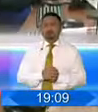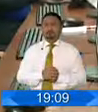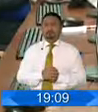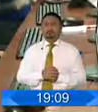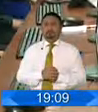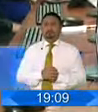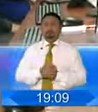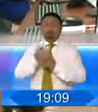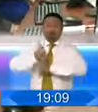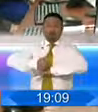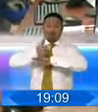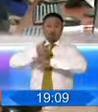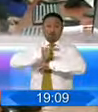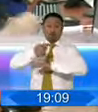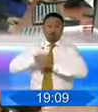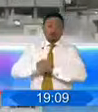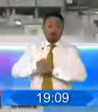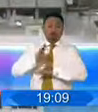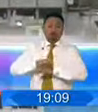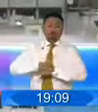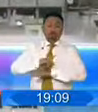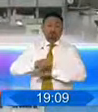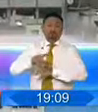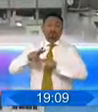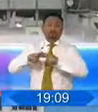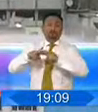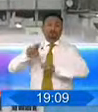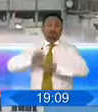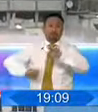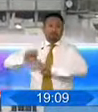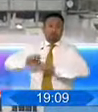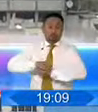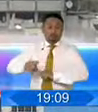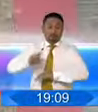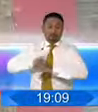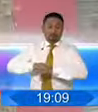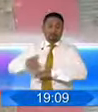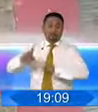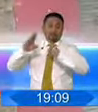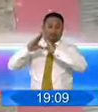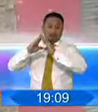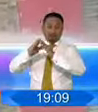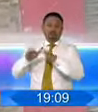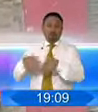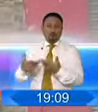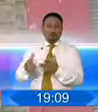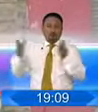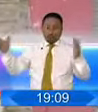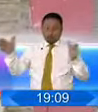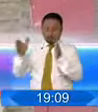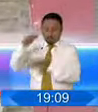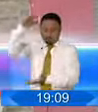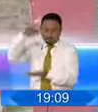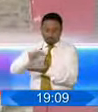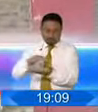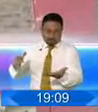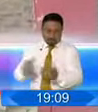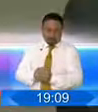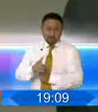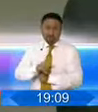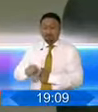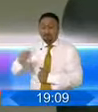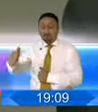Según las autoridades, el alza dependerá del avalúo catastral establecido por las características del predio y la generación de obras aledañas a la